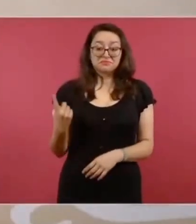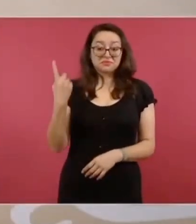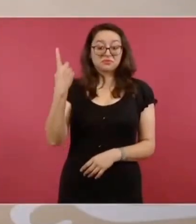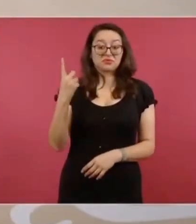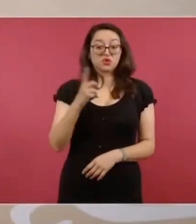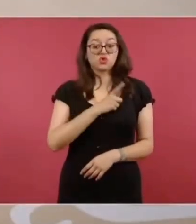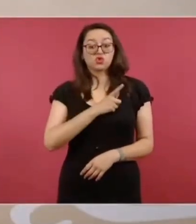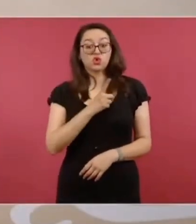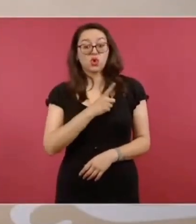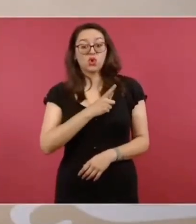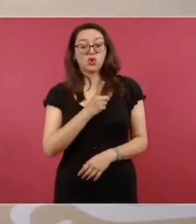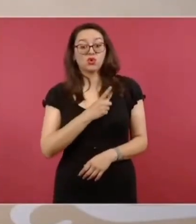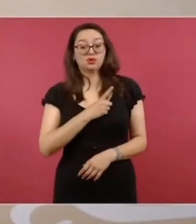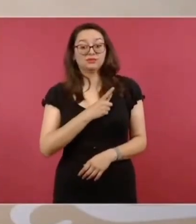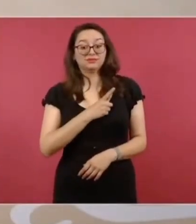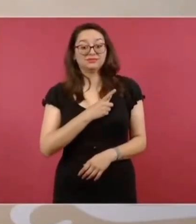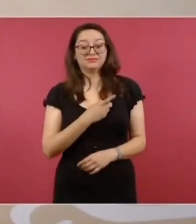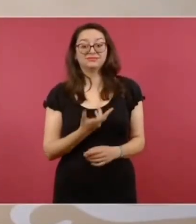Ganaban